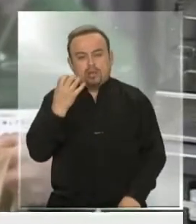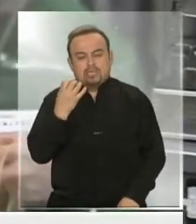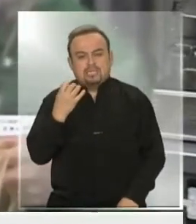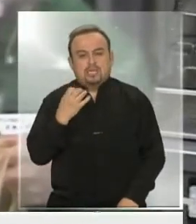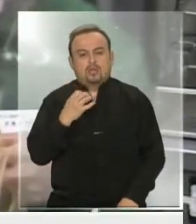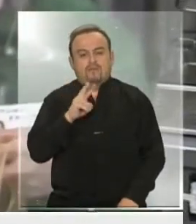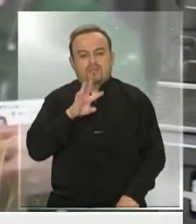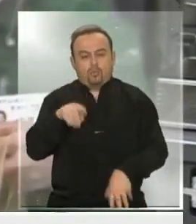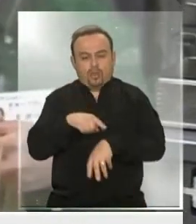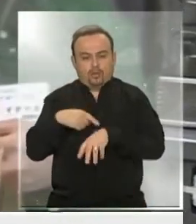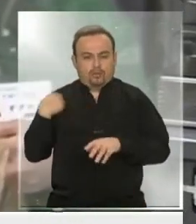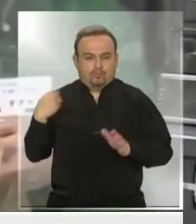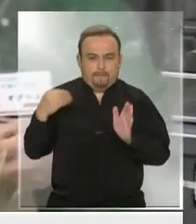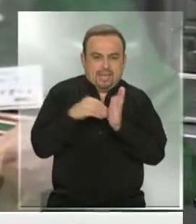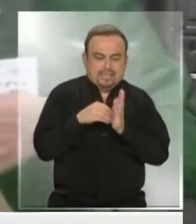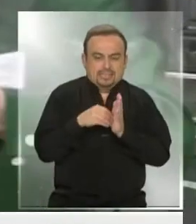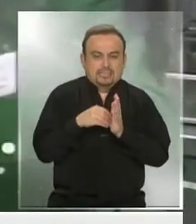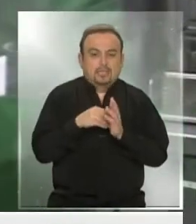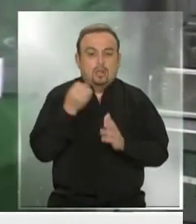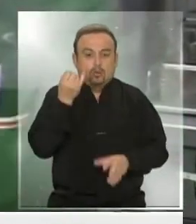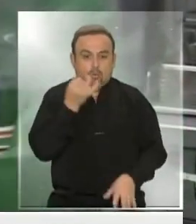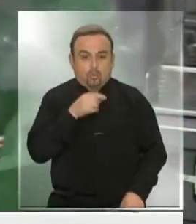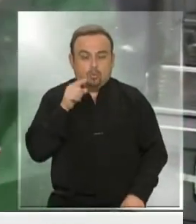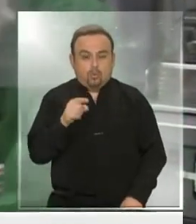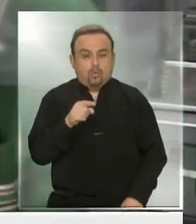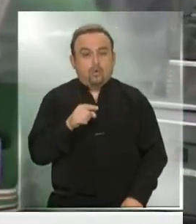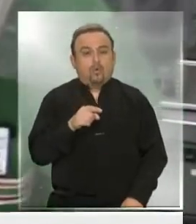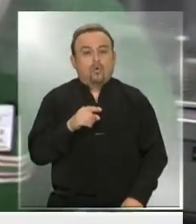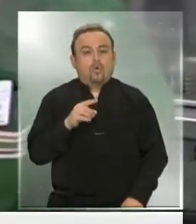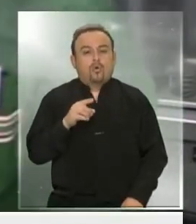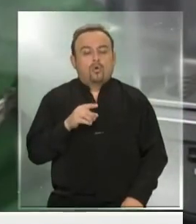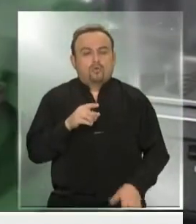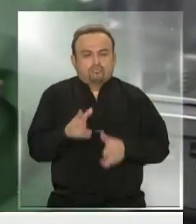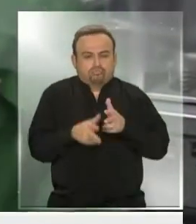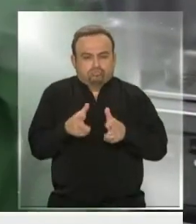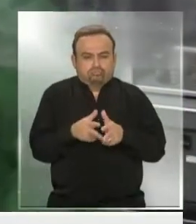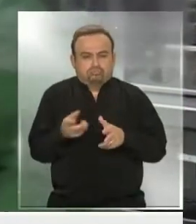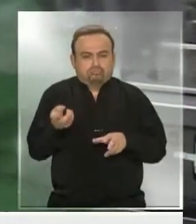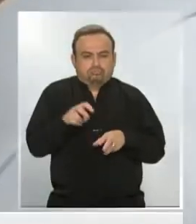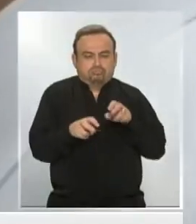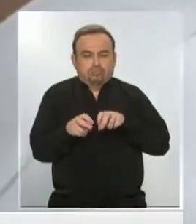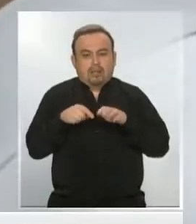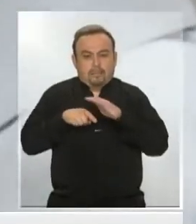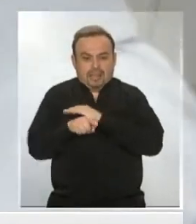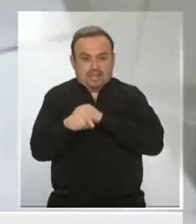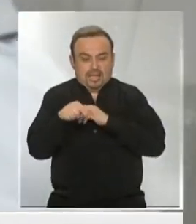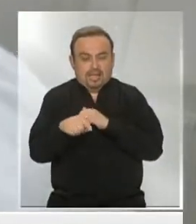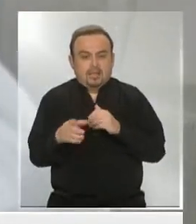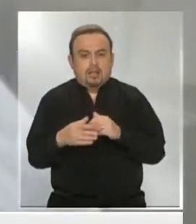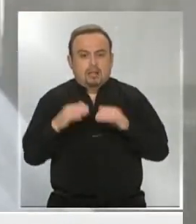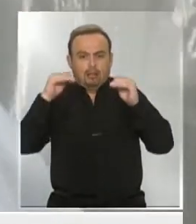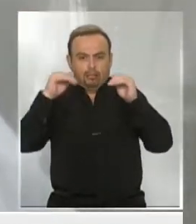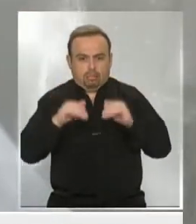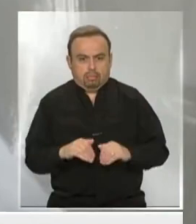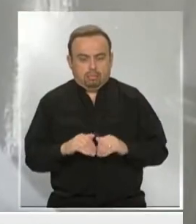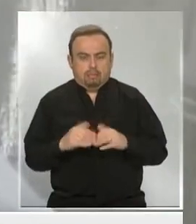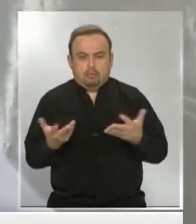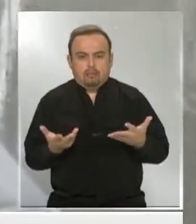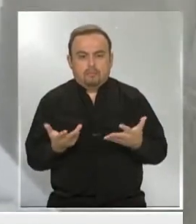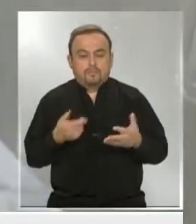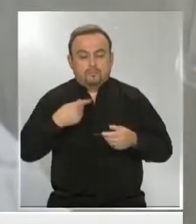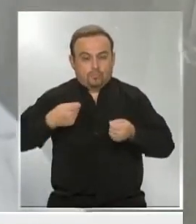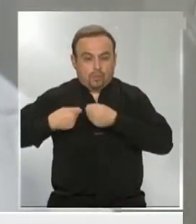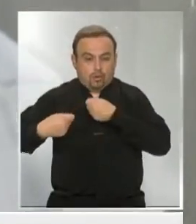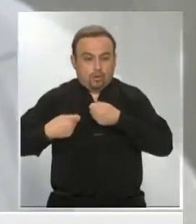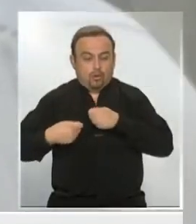en 24 horas el número de pasajeros en los trenes y también en el metro de la capital ha caído fuertemente pero la verdad es que los